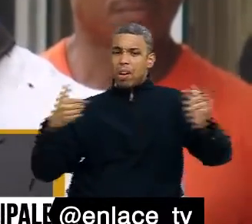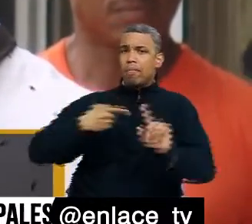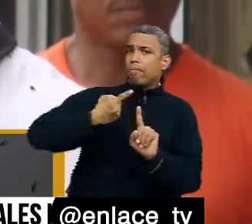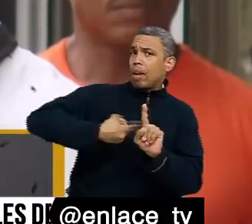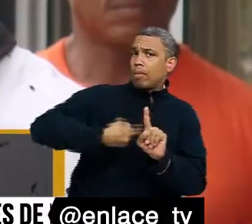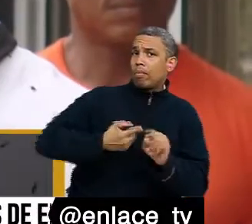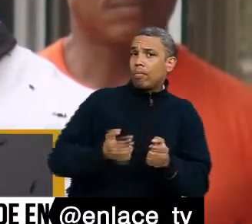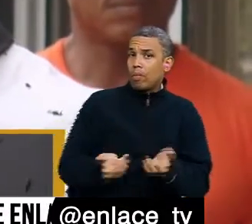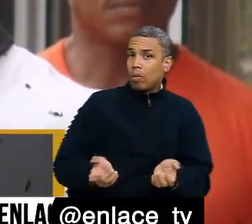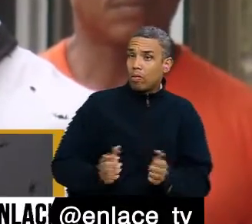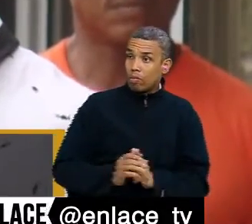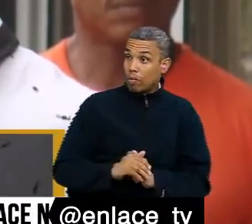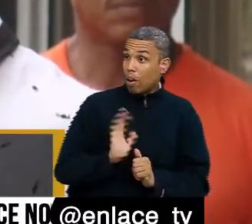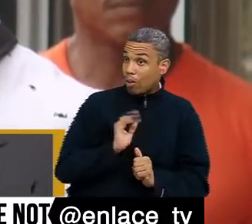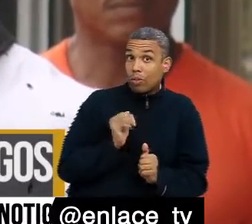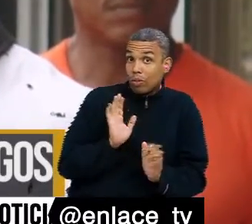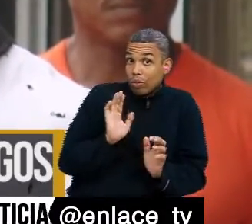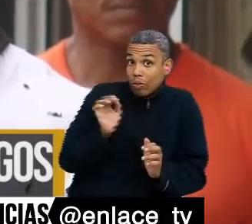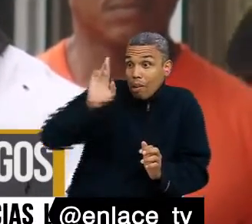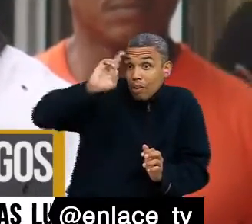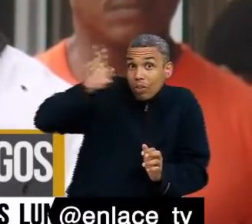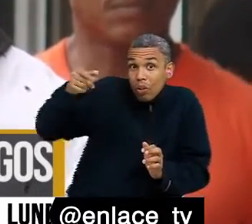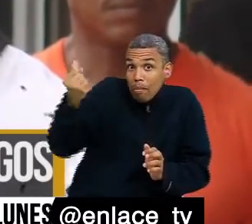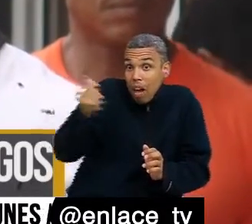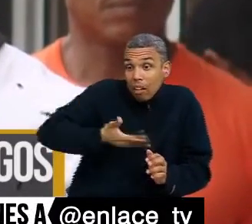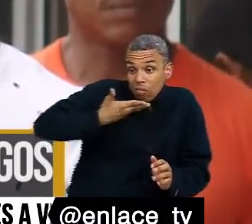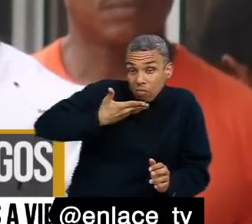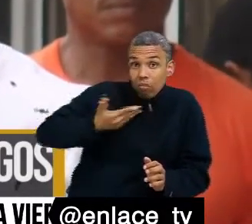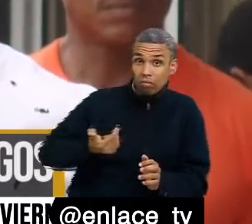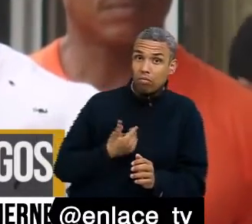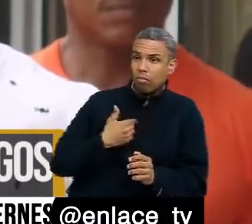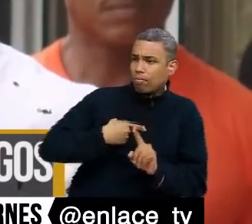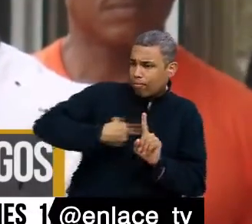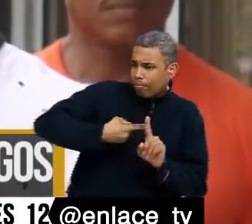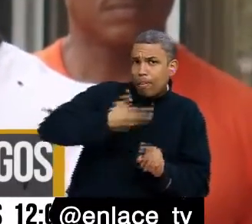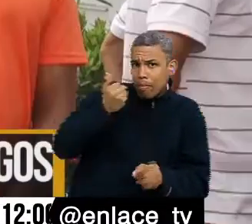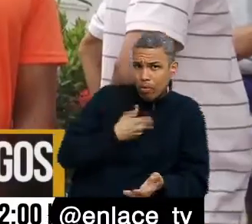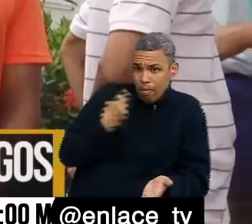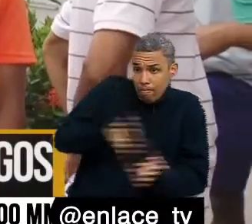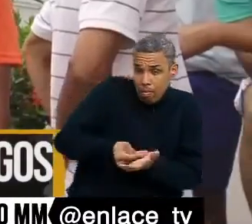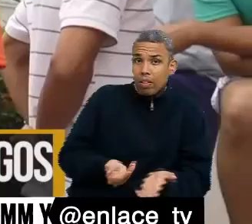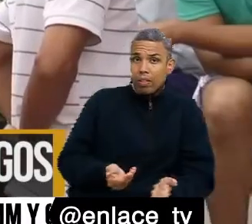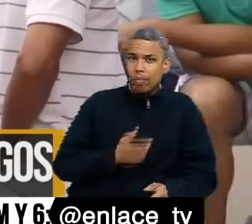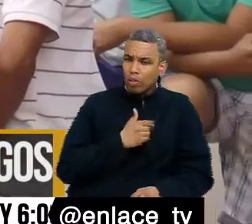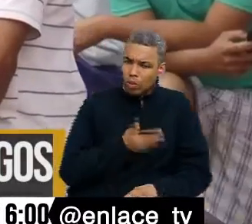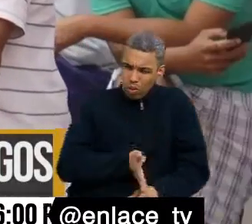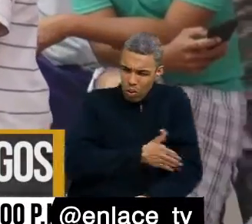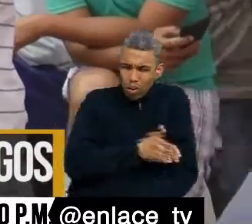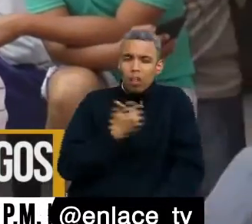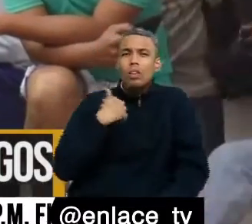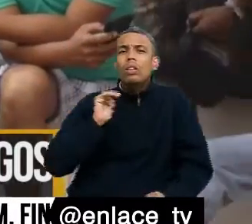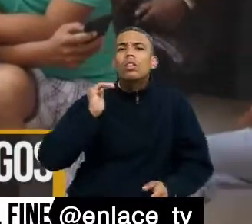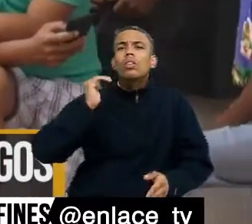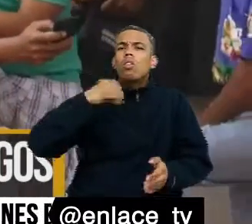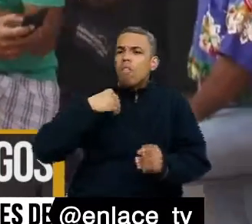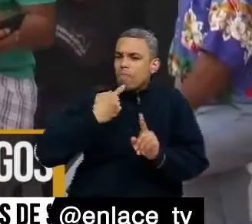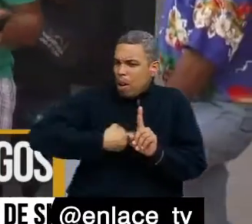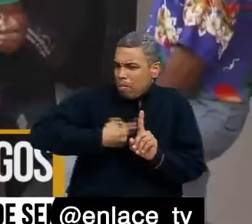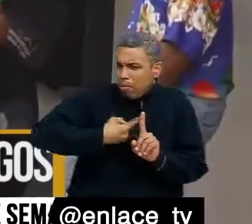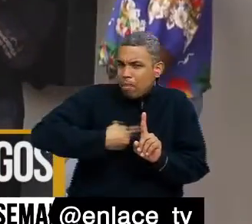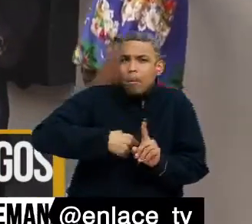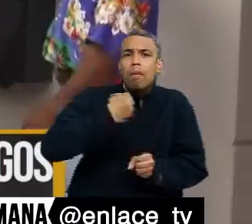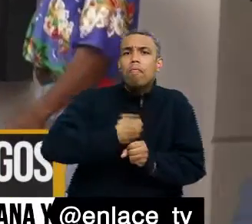que solucionen el problema de nosotros, los trabajadores, que les fuimos cumpliendo con nuestro trabajo. Son más de 150 trabajadores los que